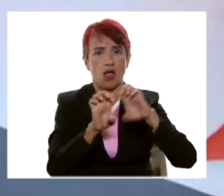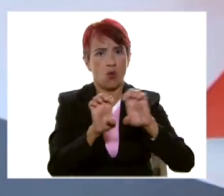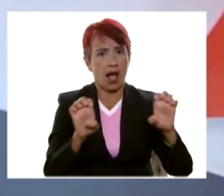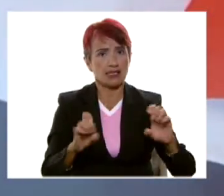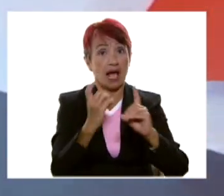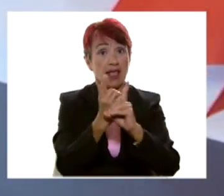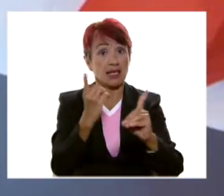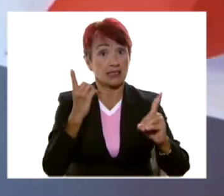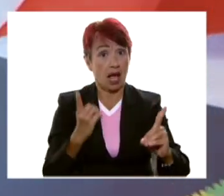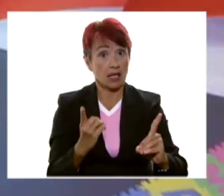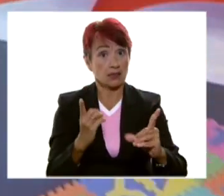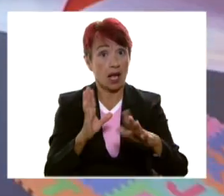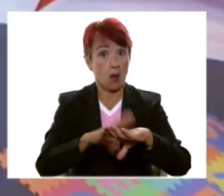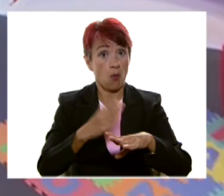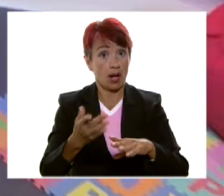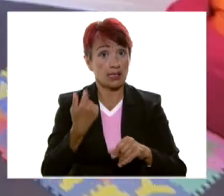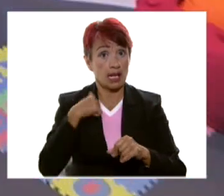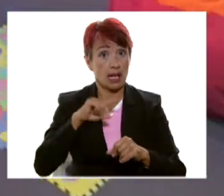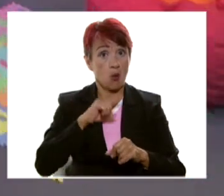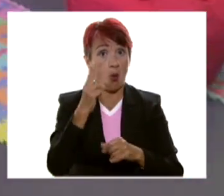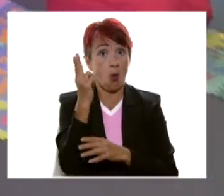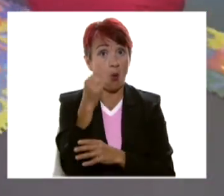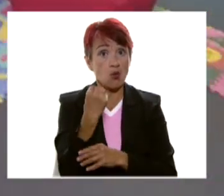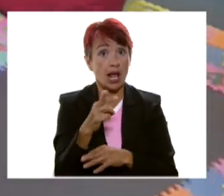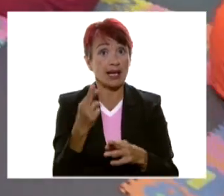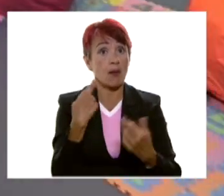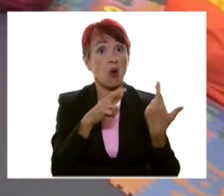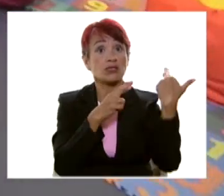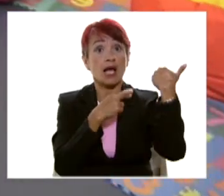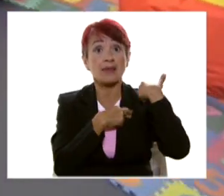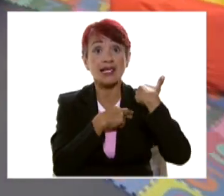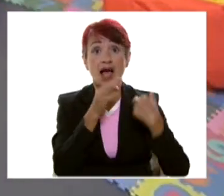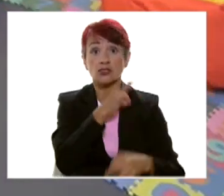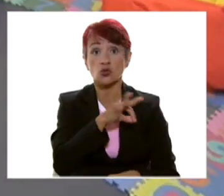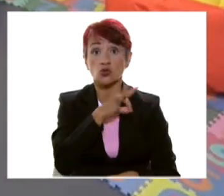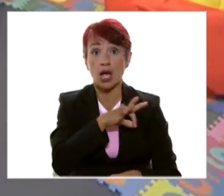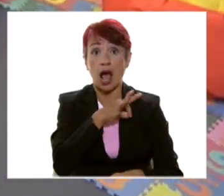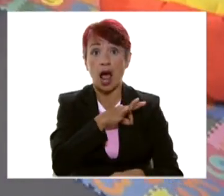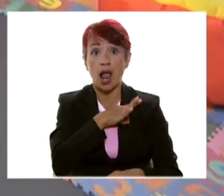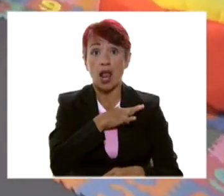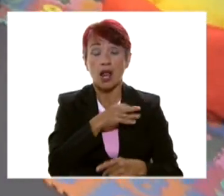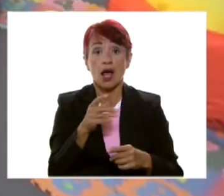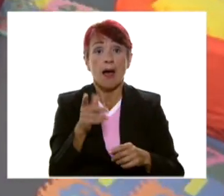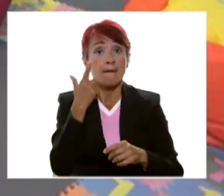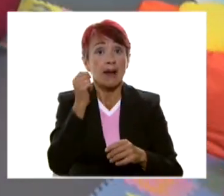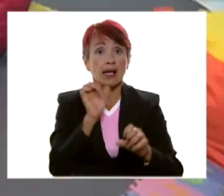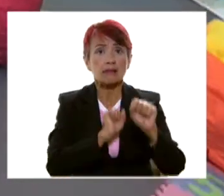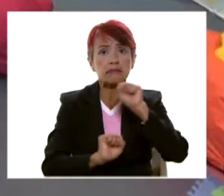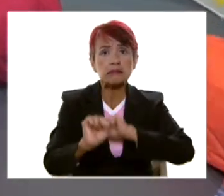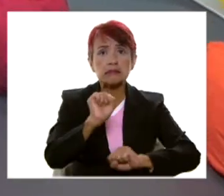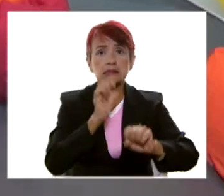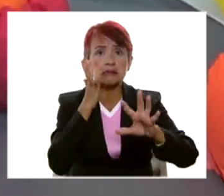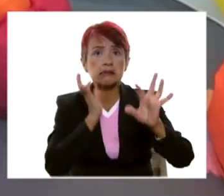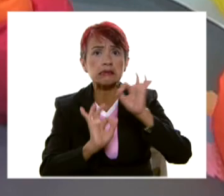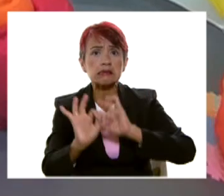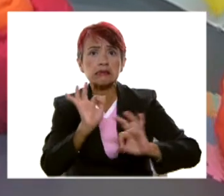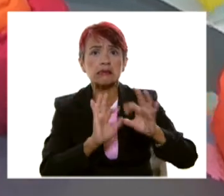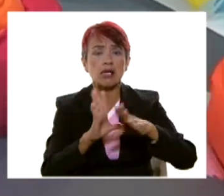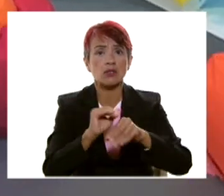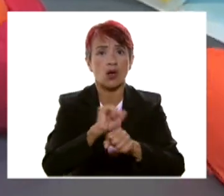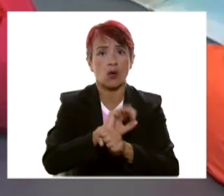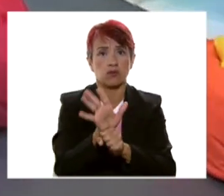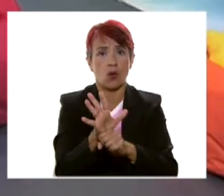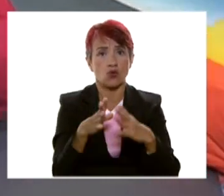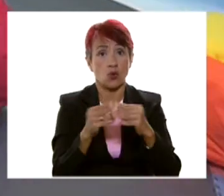a distancia, porque tenemos un compromiso social para evitar la propagación del COVID-19. Si